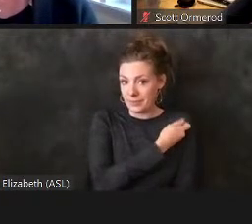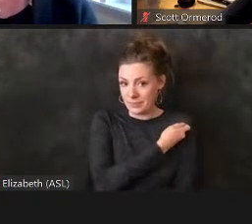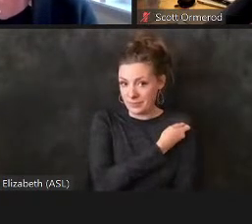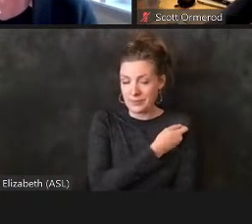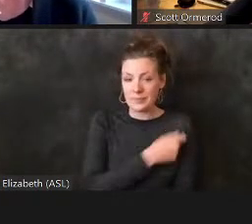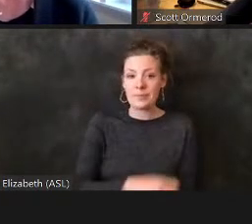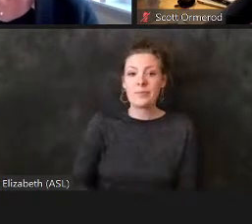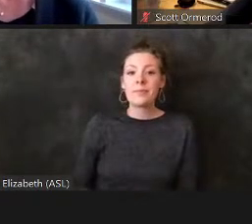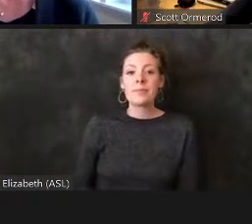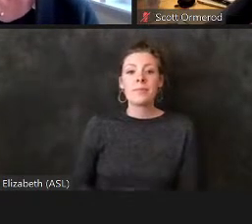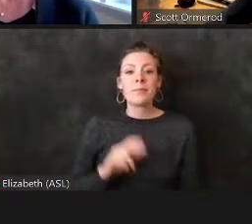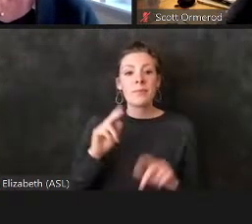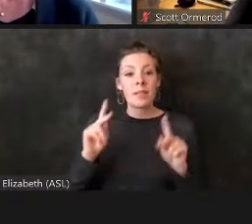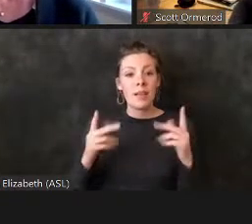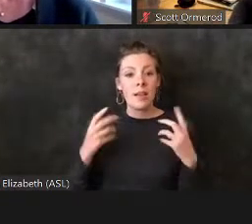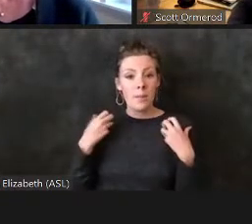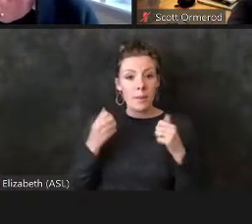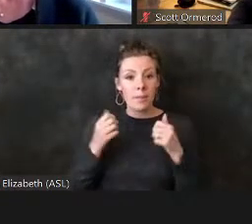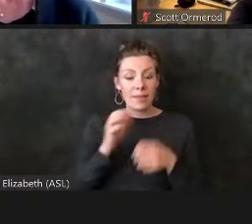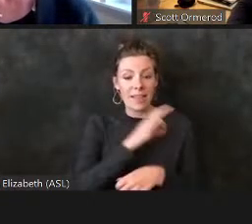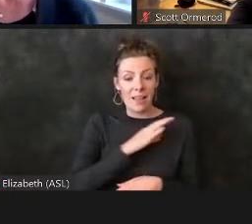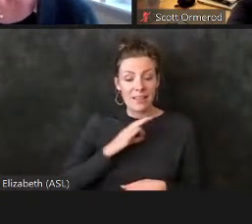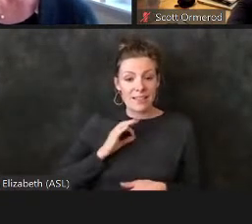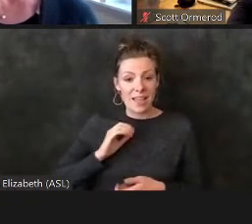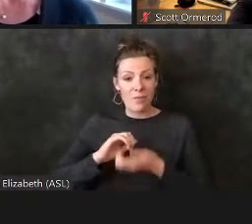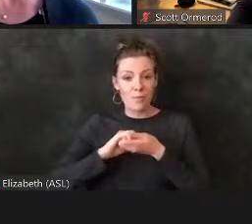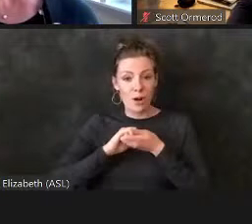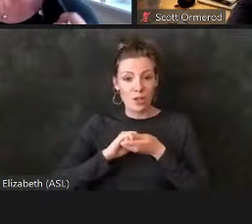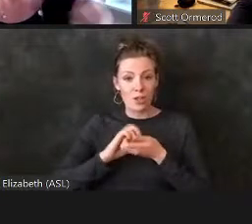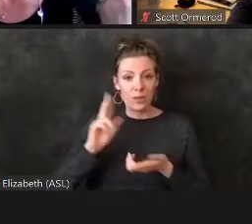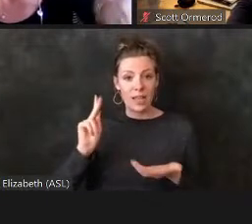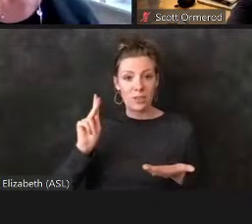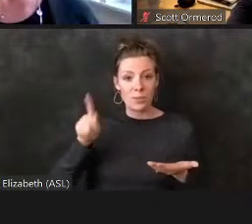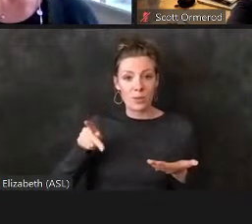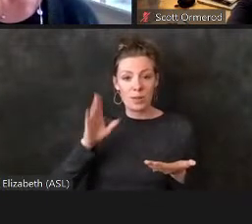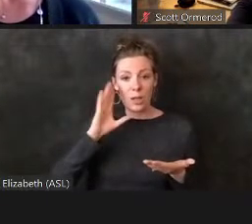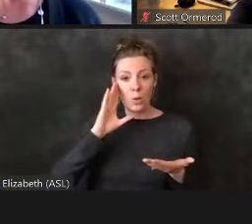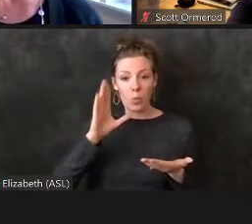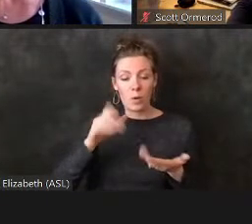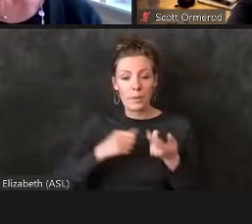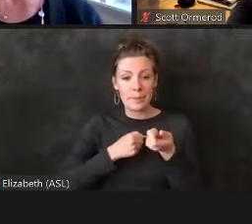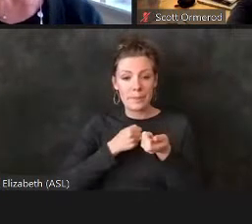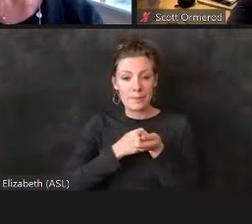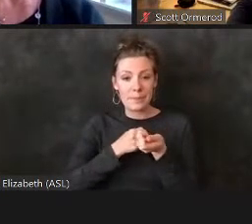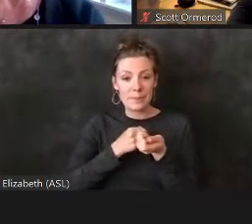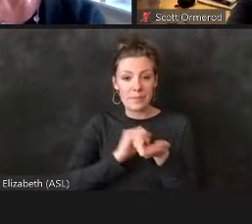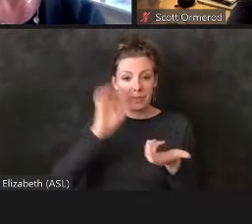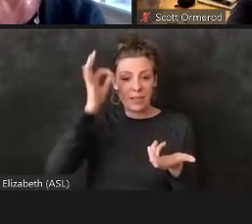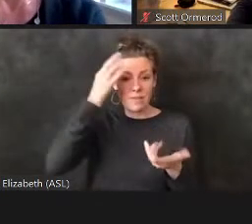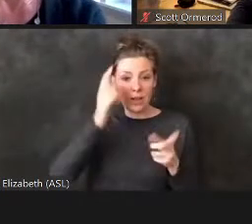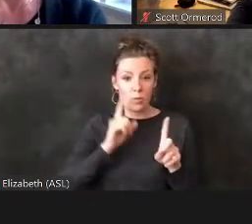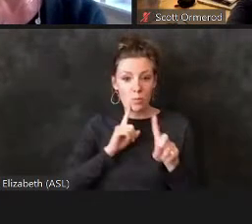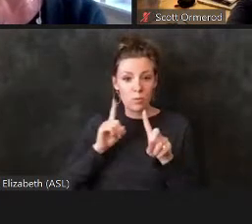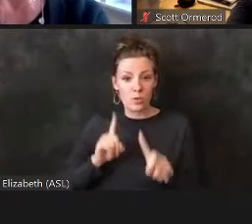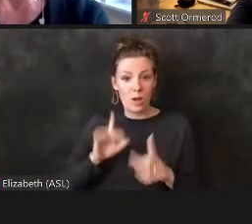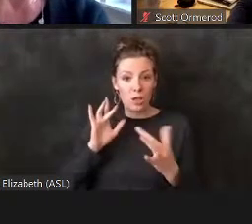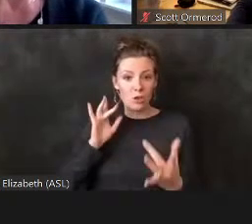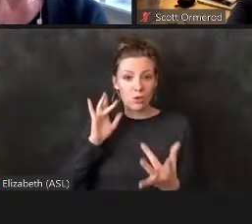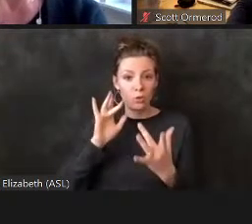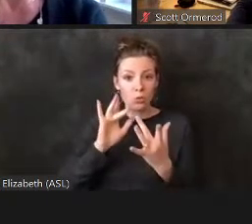10% de la gente han recibido ya sus 2 dosis de la vacuna. Solo vamos a estar supliendo